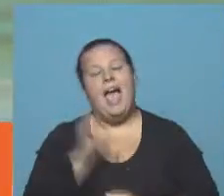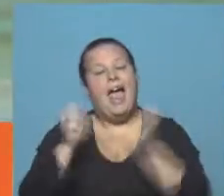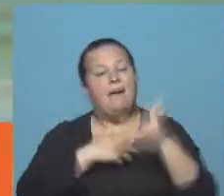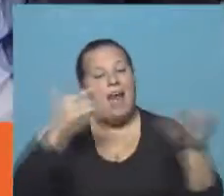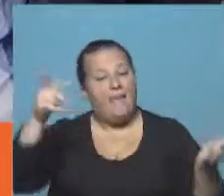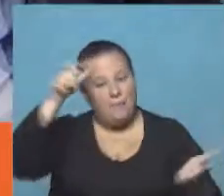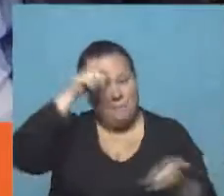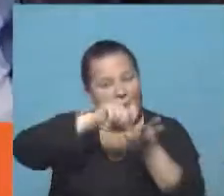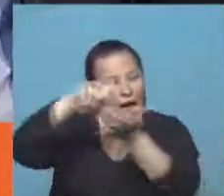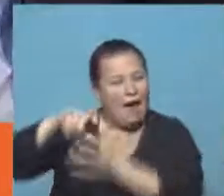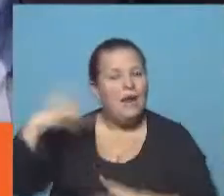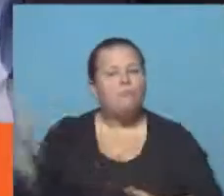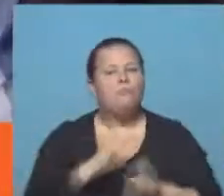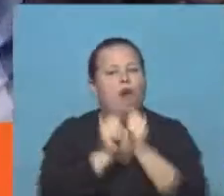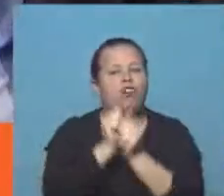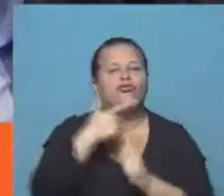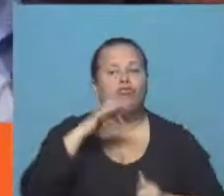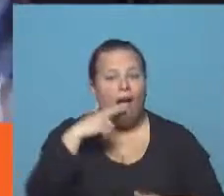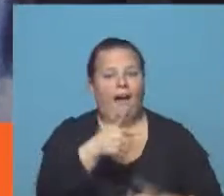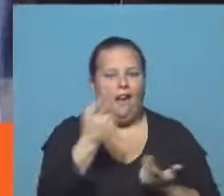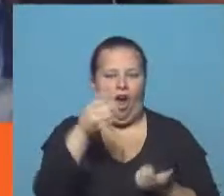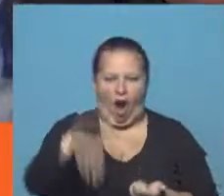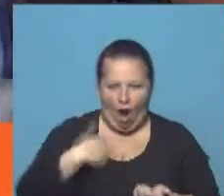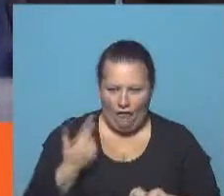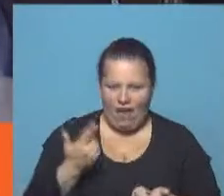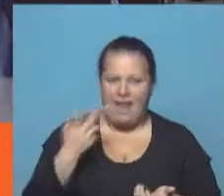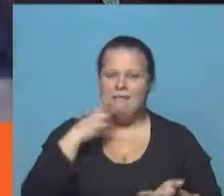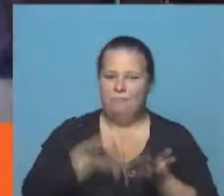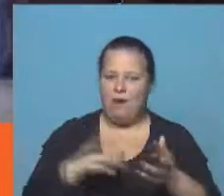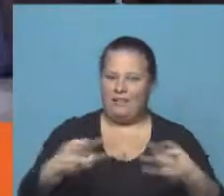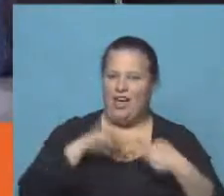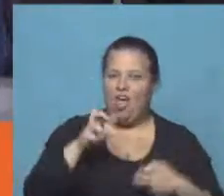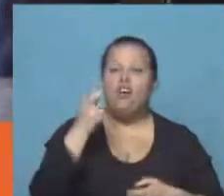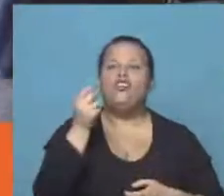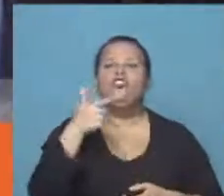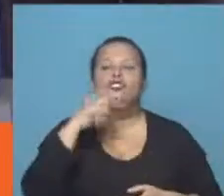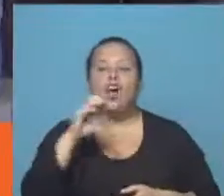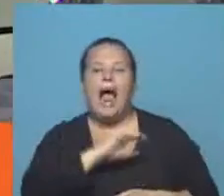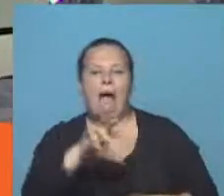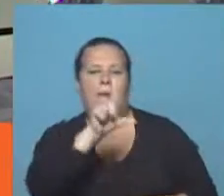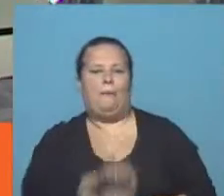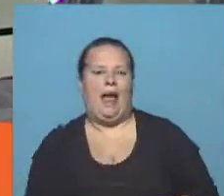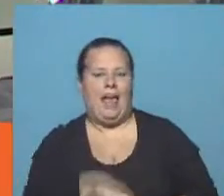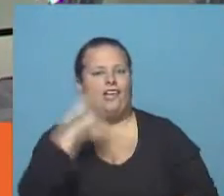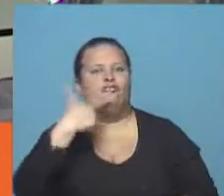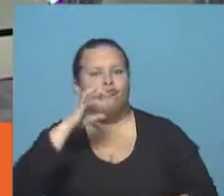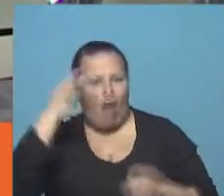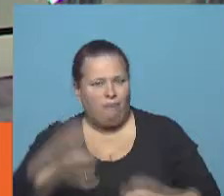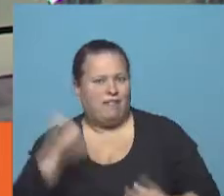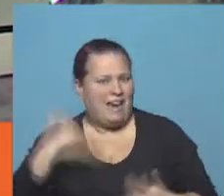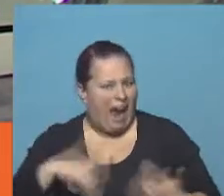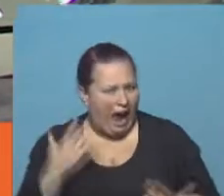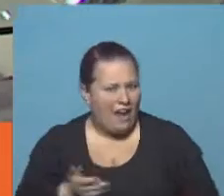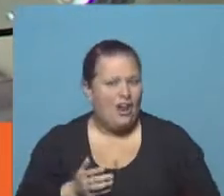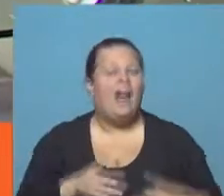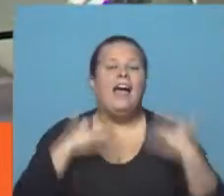multinacionales son las que procesan la soja y a ellos les convenía Sí, que pero hubiera fijan el retenciones porque precio. compraban la soja al chacarero más barato de lo que la soja verdaderamente valía.